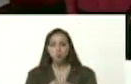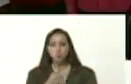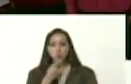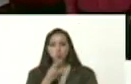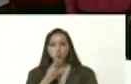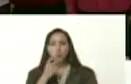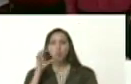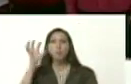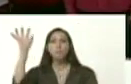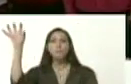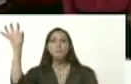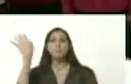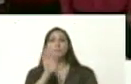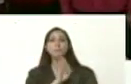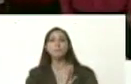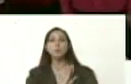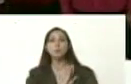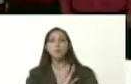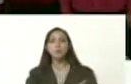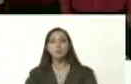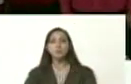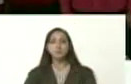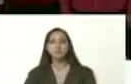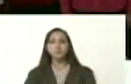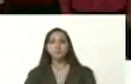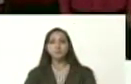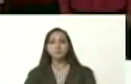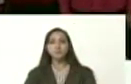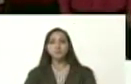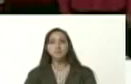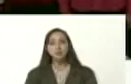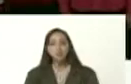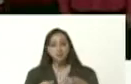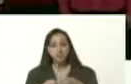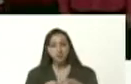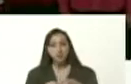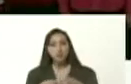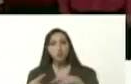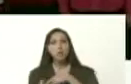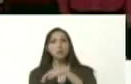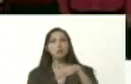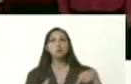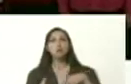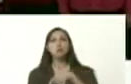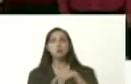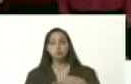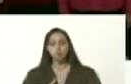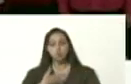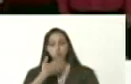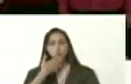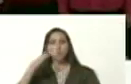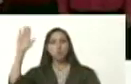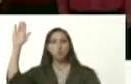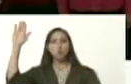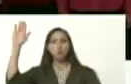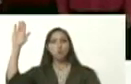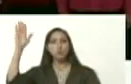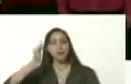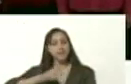patria, el partido de la revolución. Juro